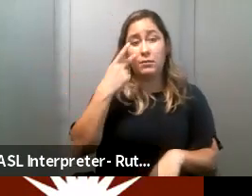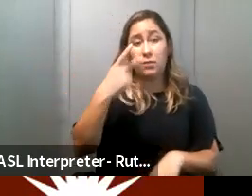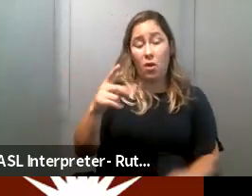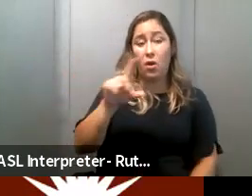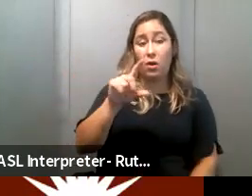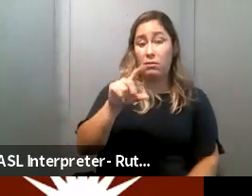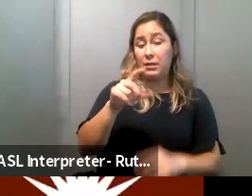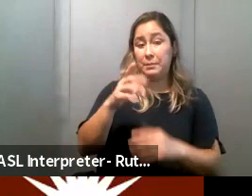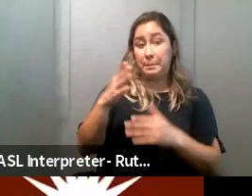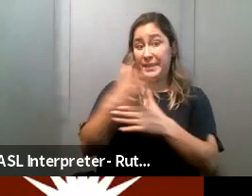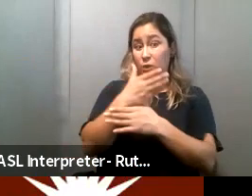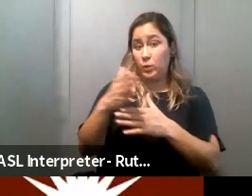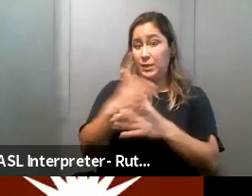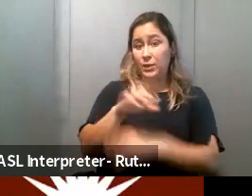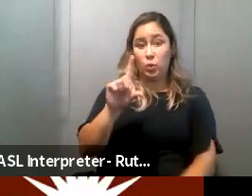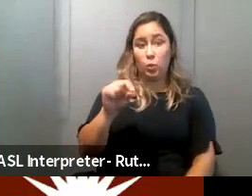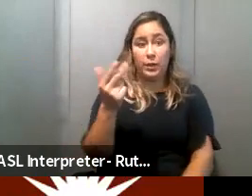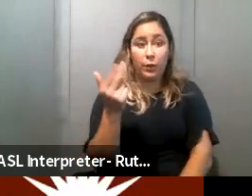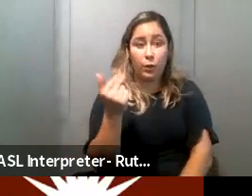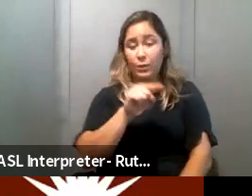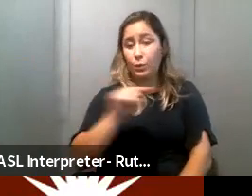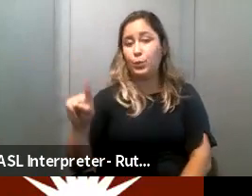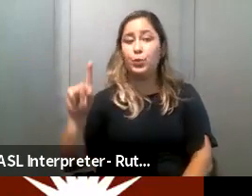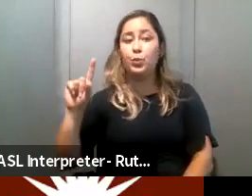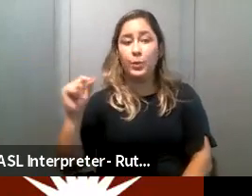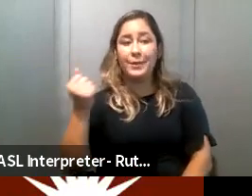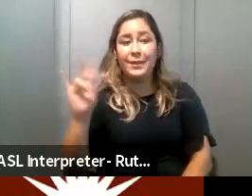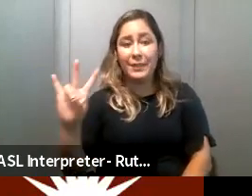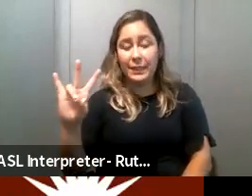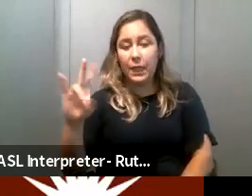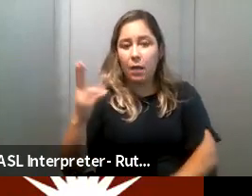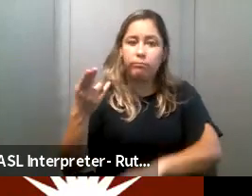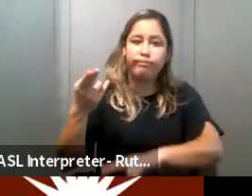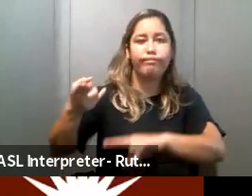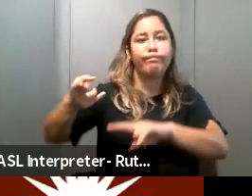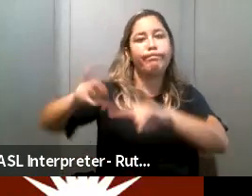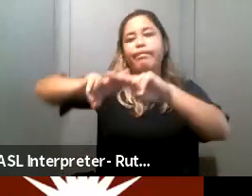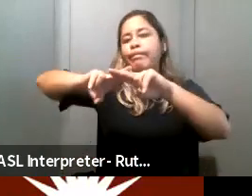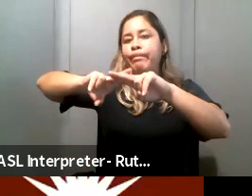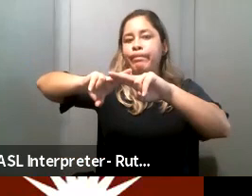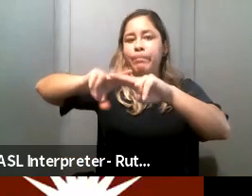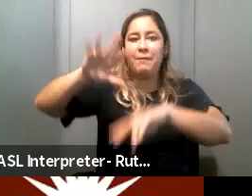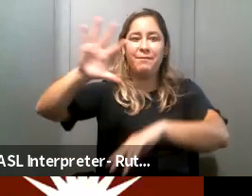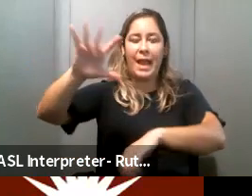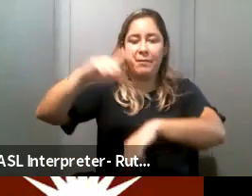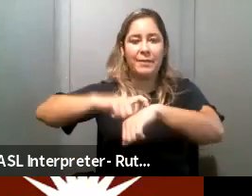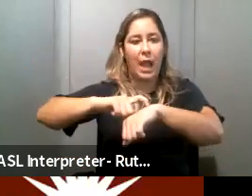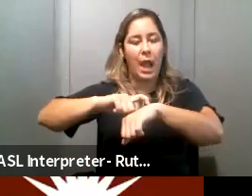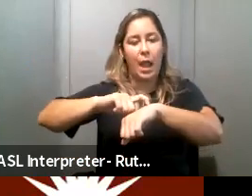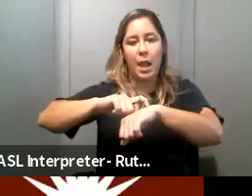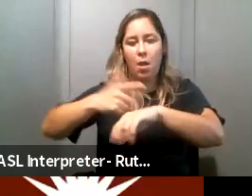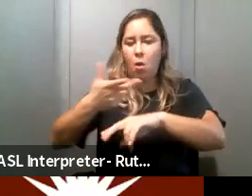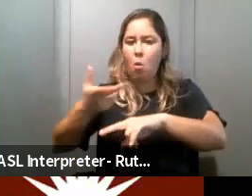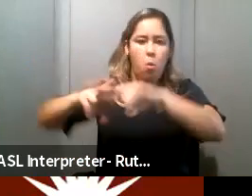y la patrulla fronteriza aumentó 5 veces más. Este es un número muy